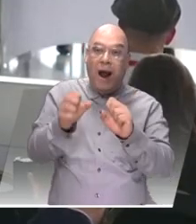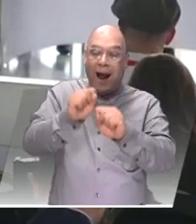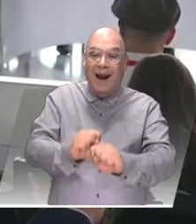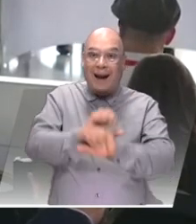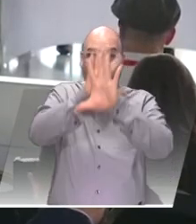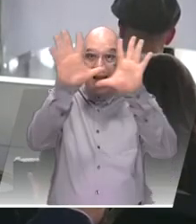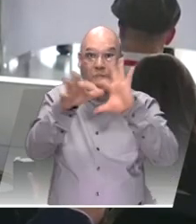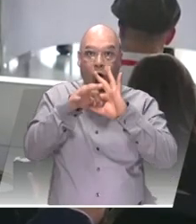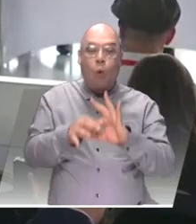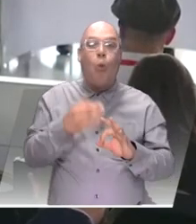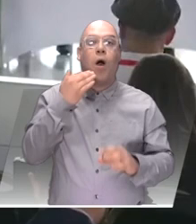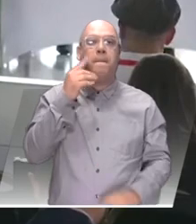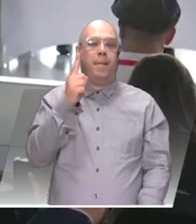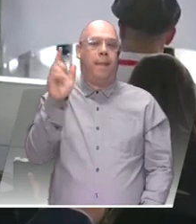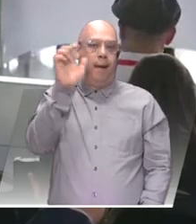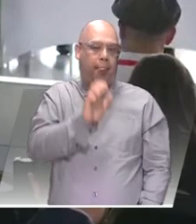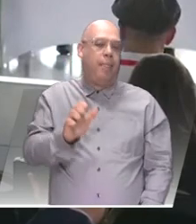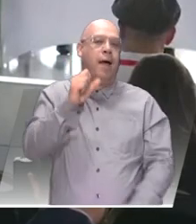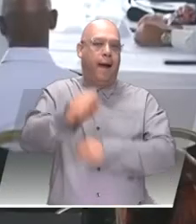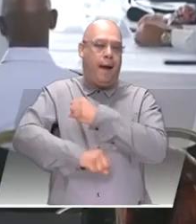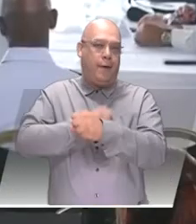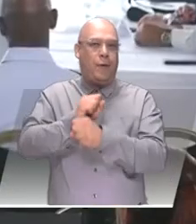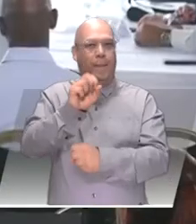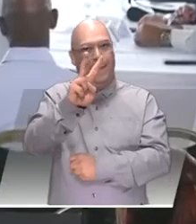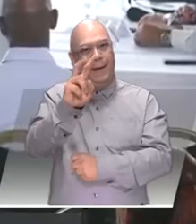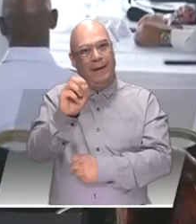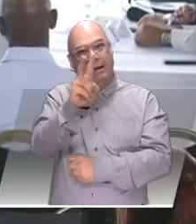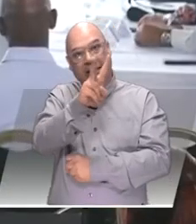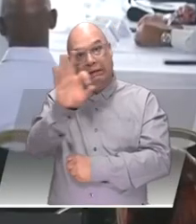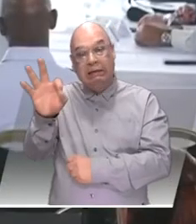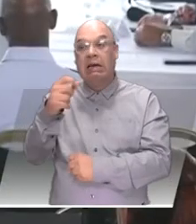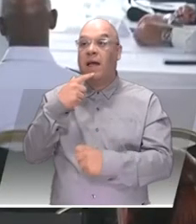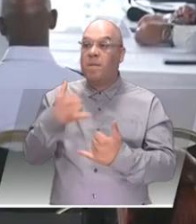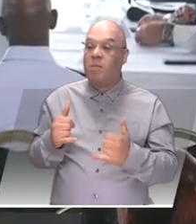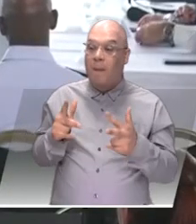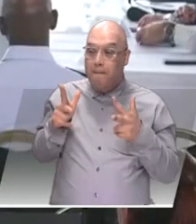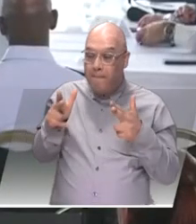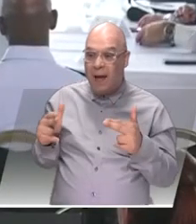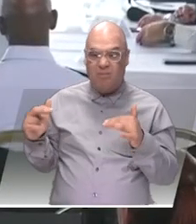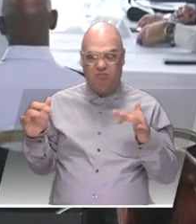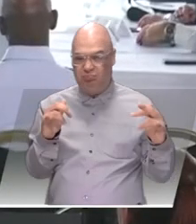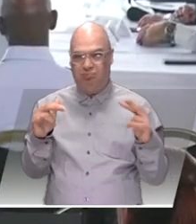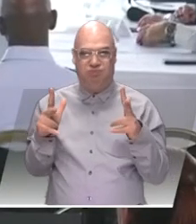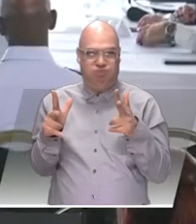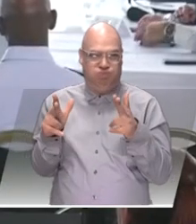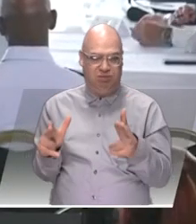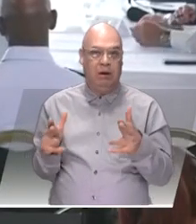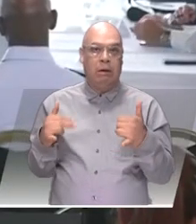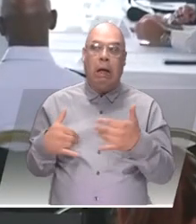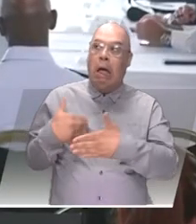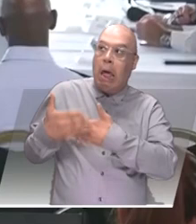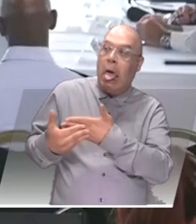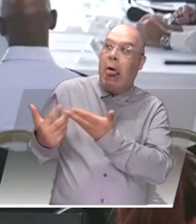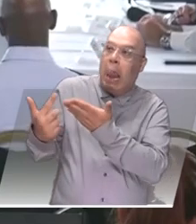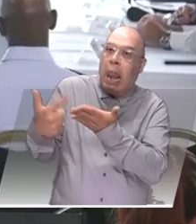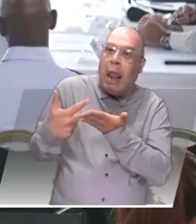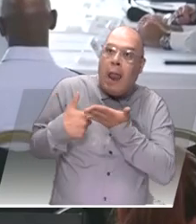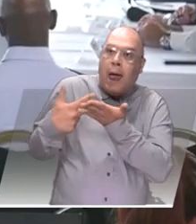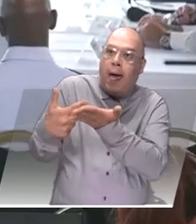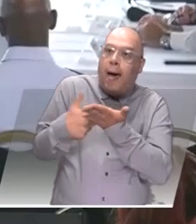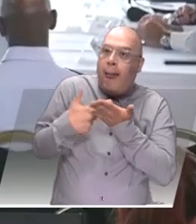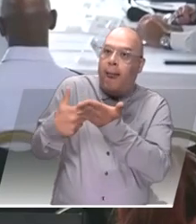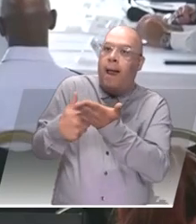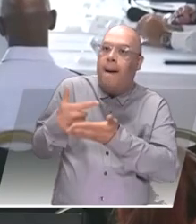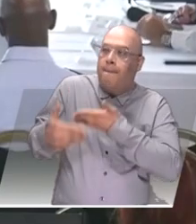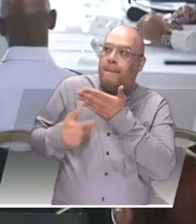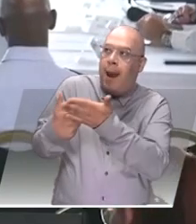día 1 de enero de 2023, donde expresamos que el cese al fuego bilateral es un tema que está pendiente de discutir y sobre el cual aún